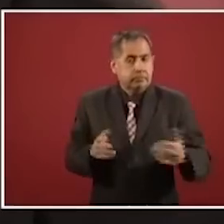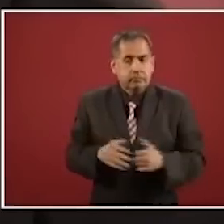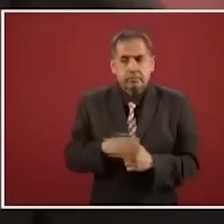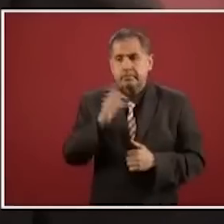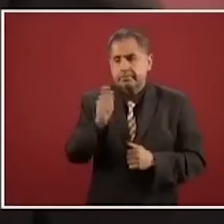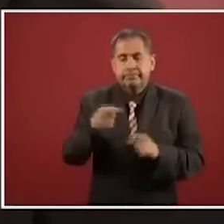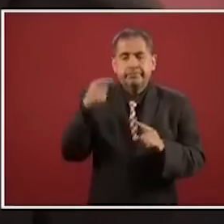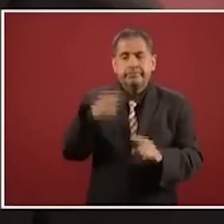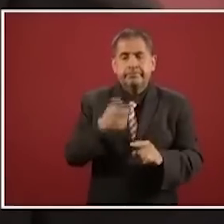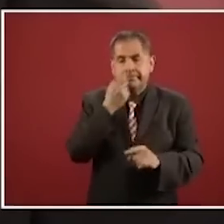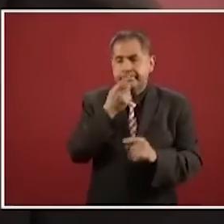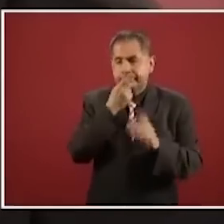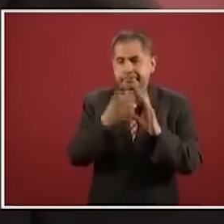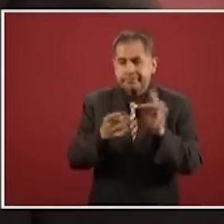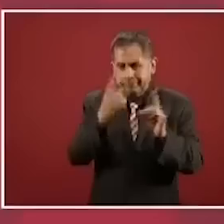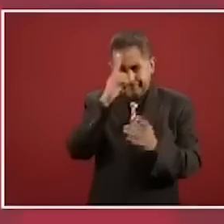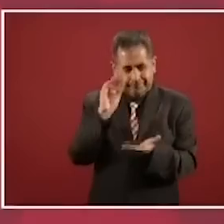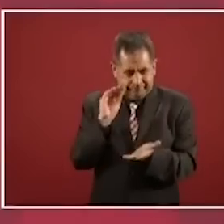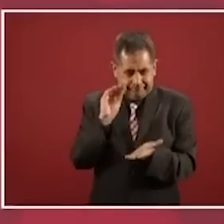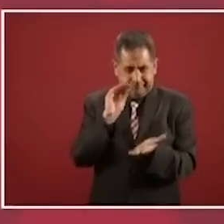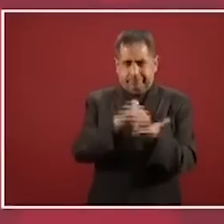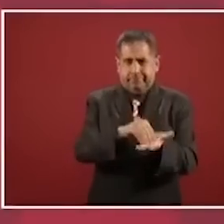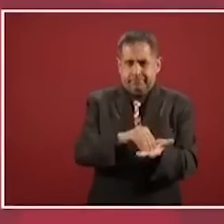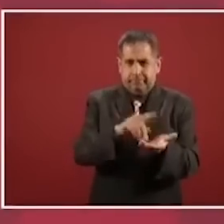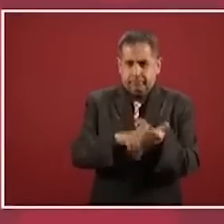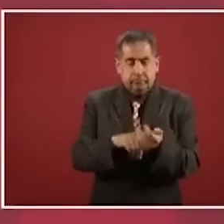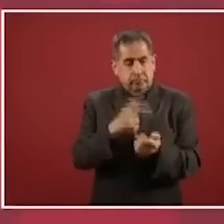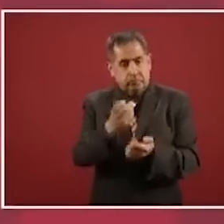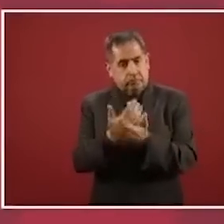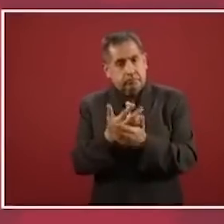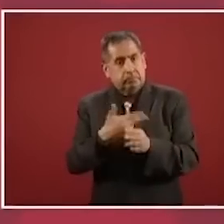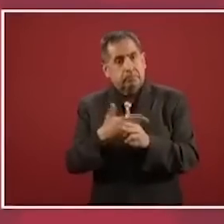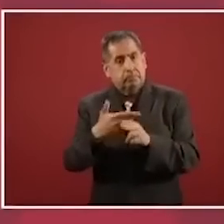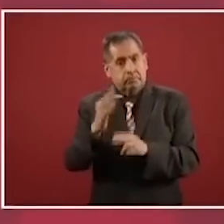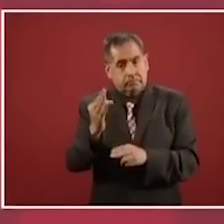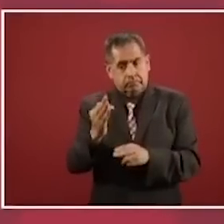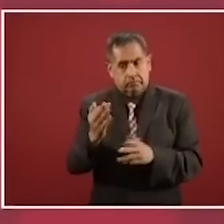Simple y llanamente lo que te diré es esto, para implementación, por eso nos esperamos a febrero.